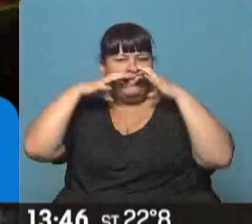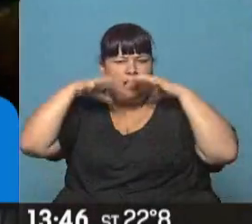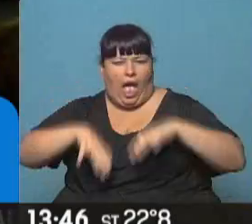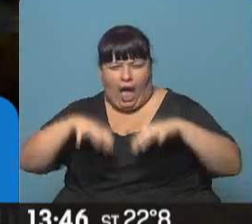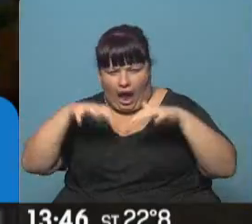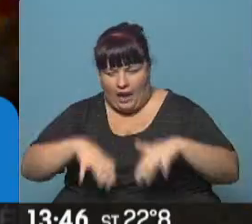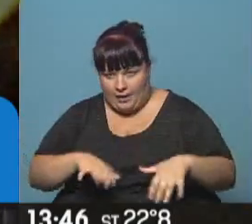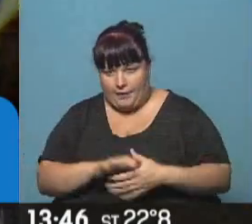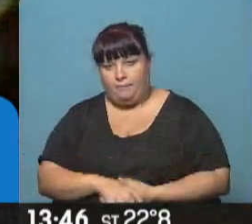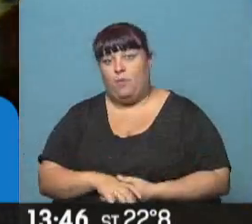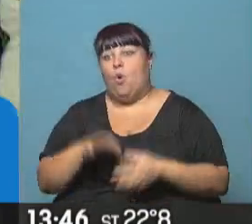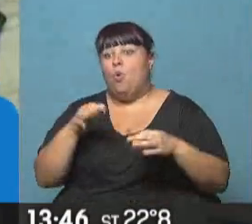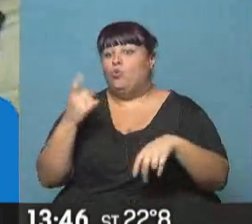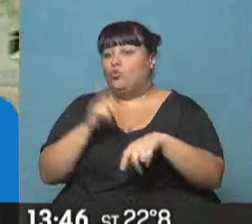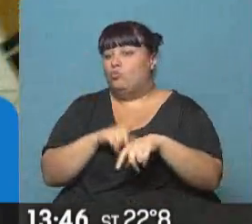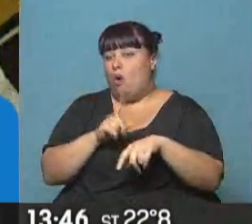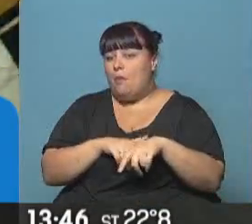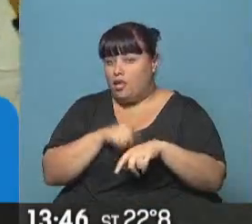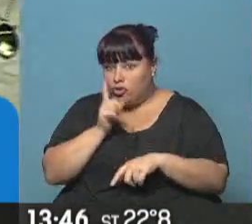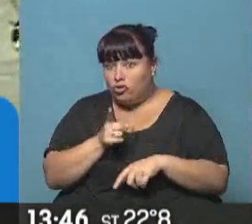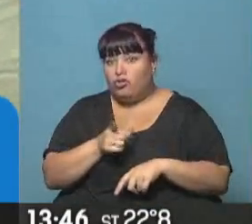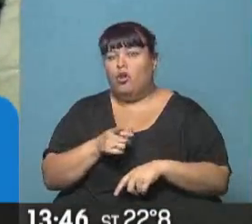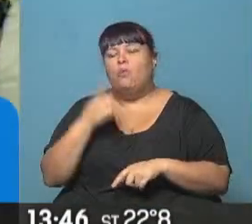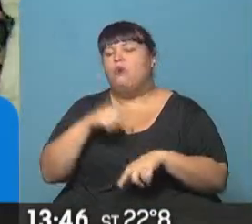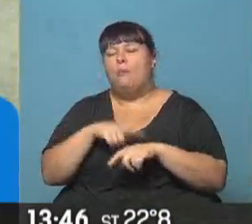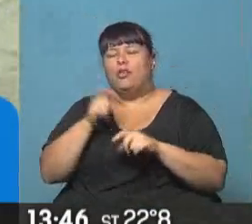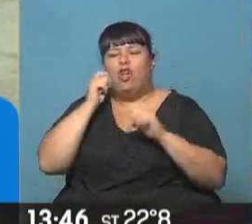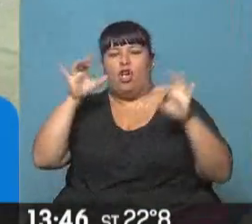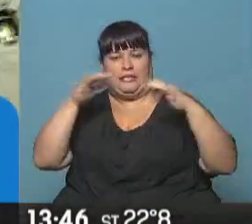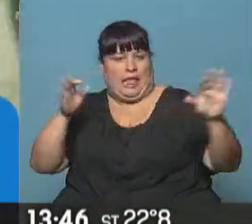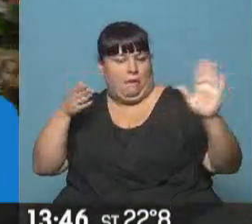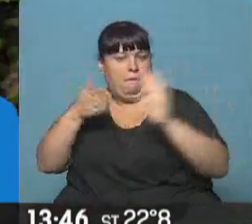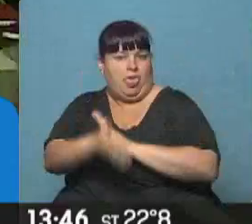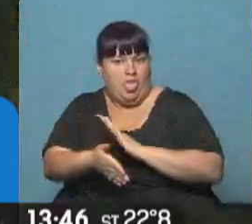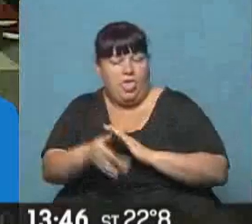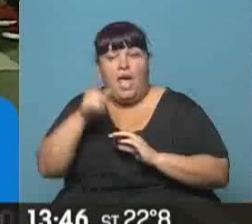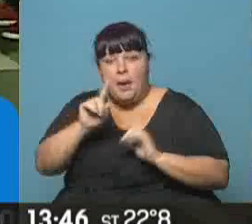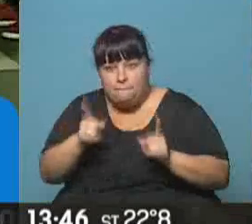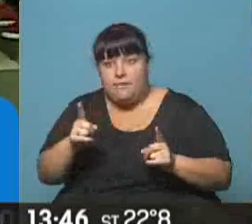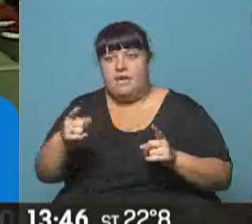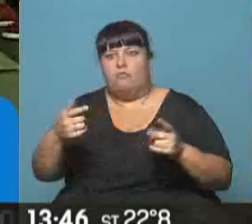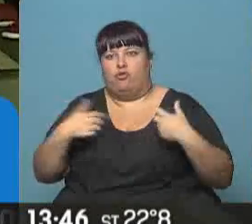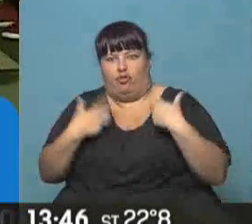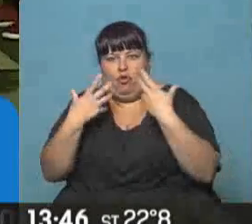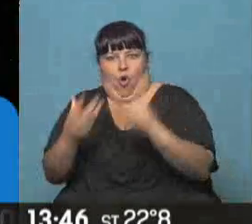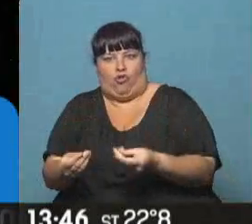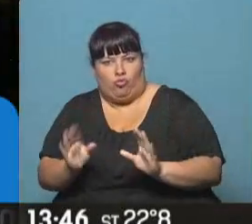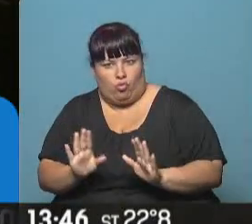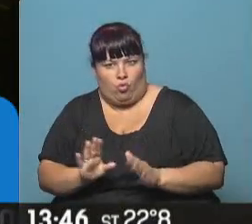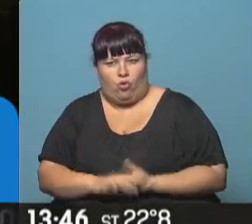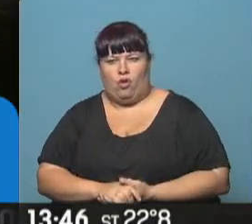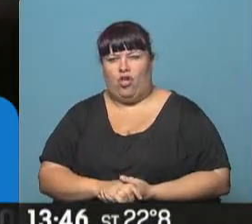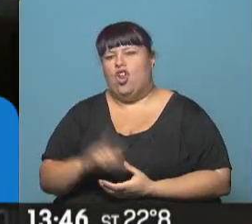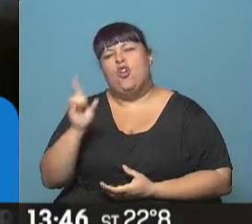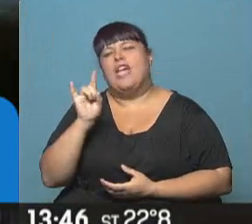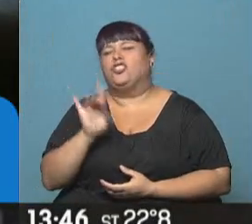sangrando. Y en el momento ese, él en un momento logra zafarse y ahí es cuando recién lo puedo asistir. No fue